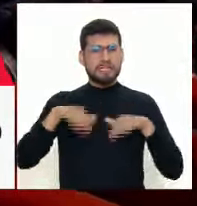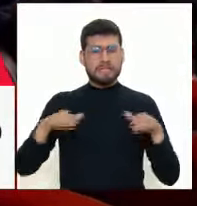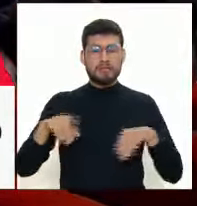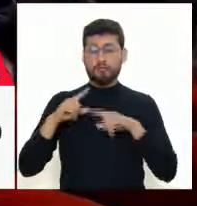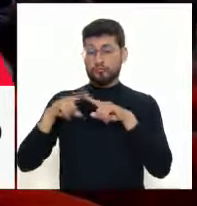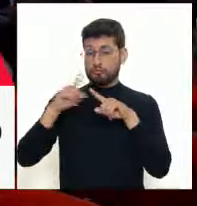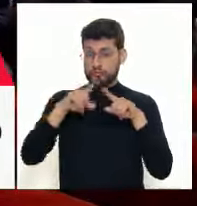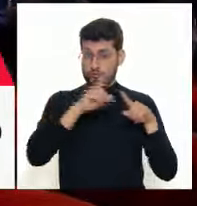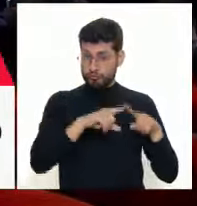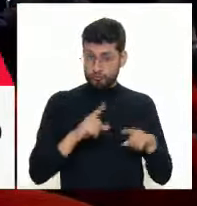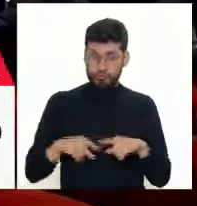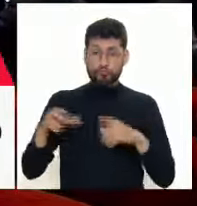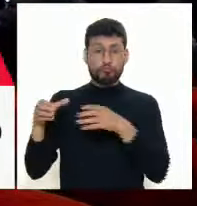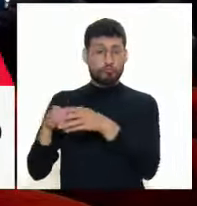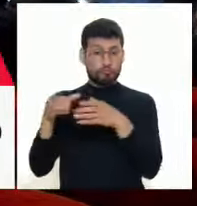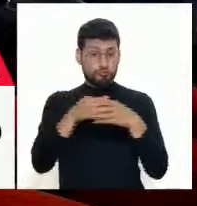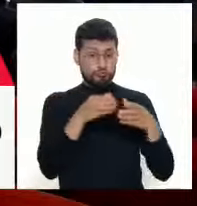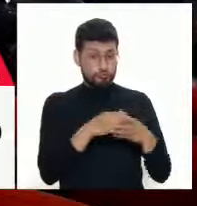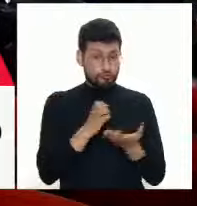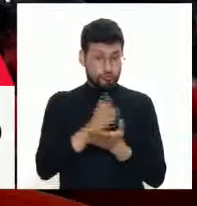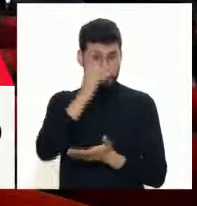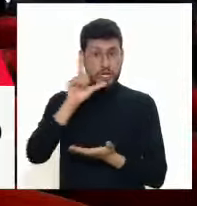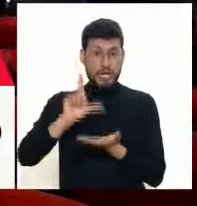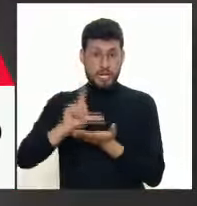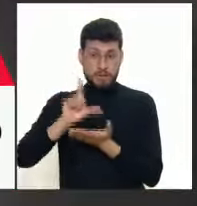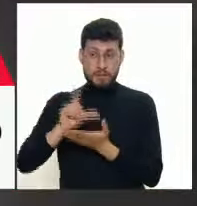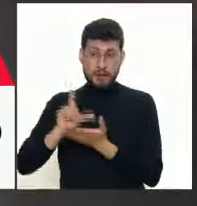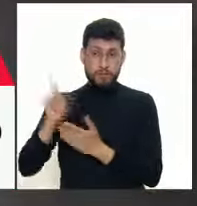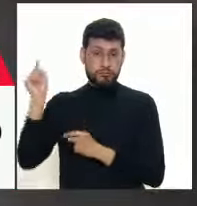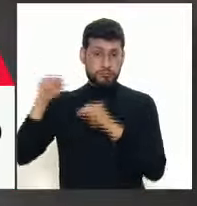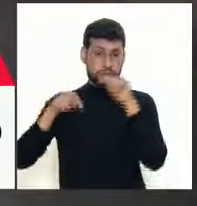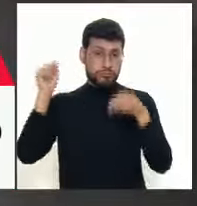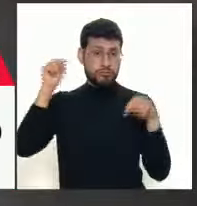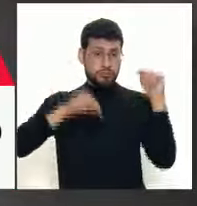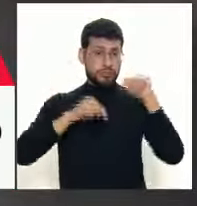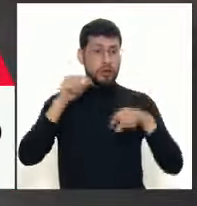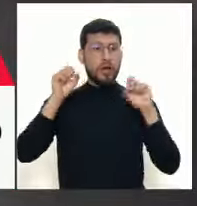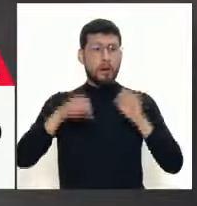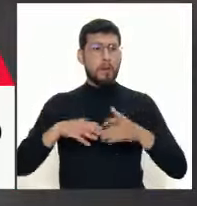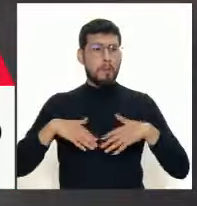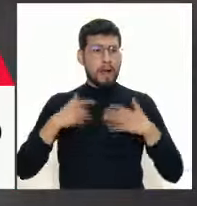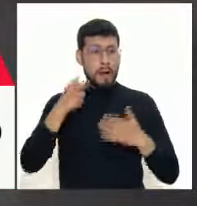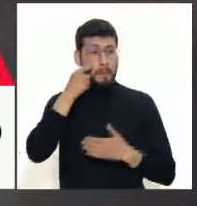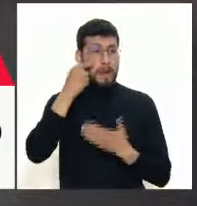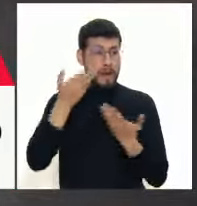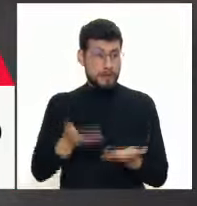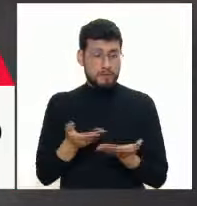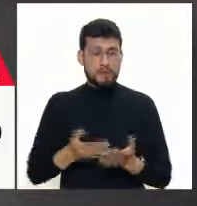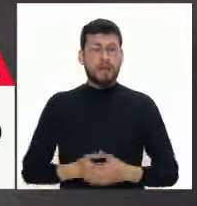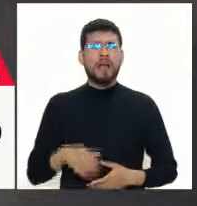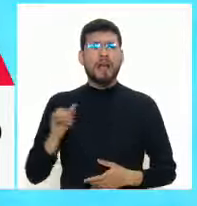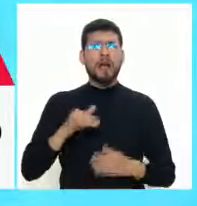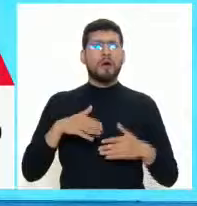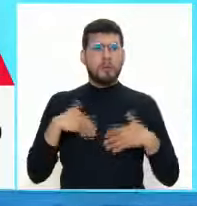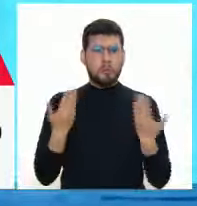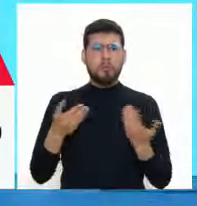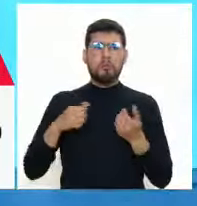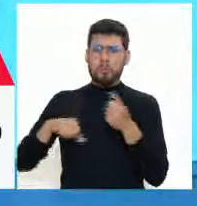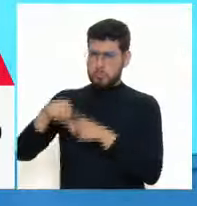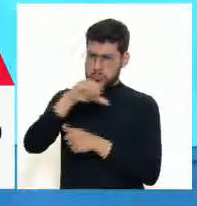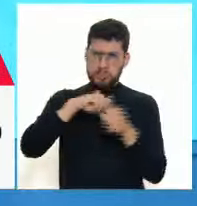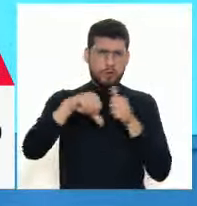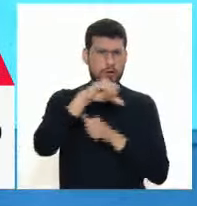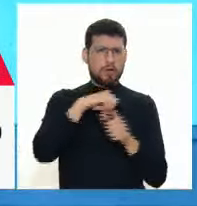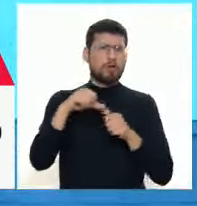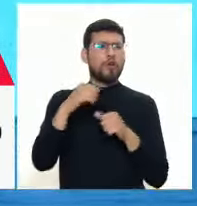los diferentes centros educativos de Lima han llegado para estar presentes y también para interactuar